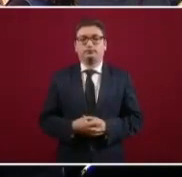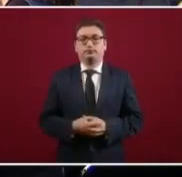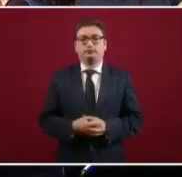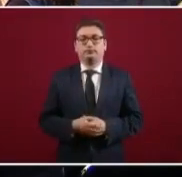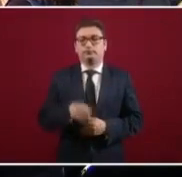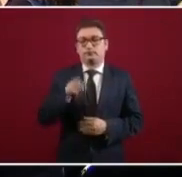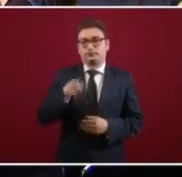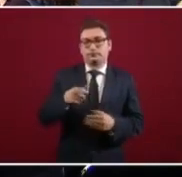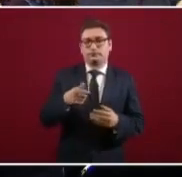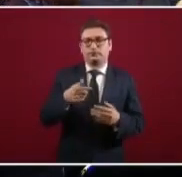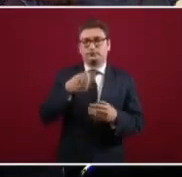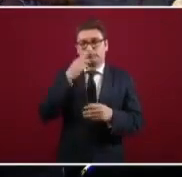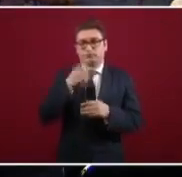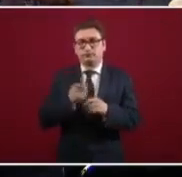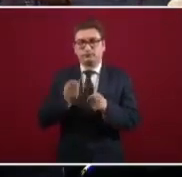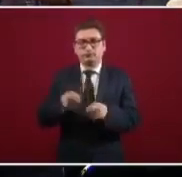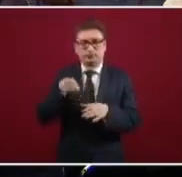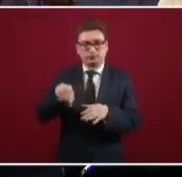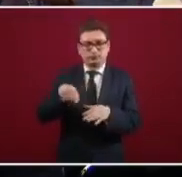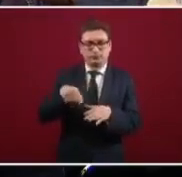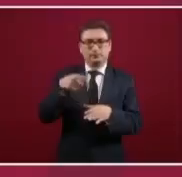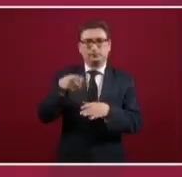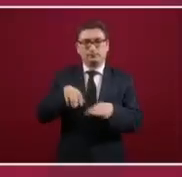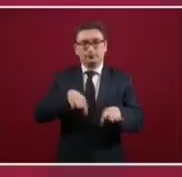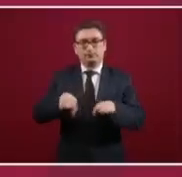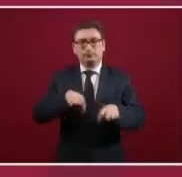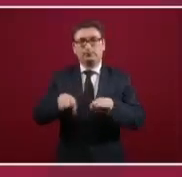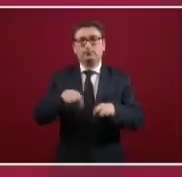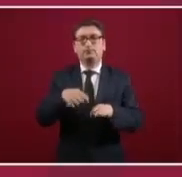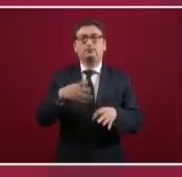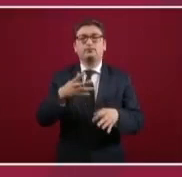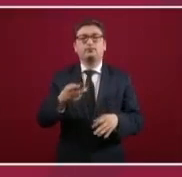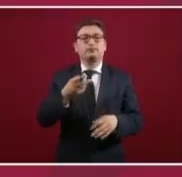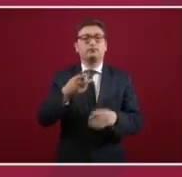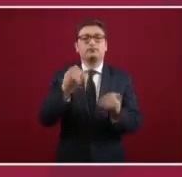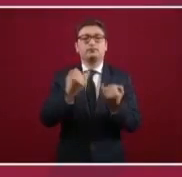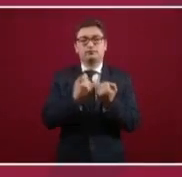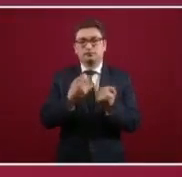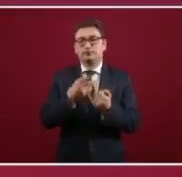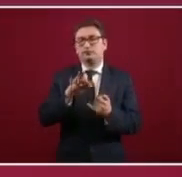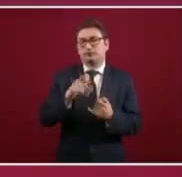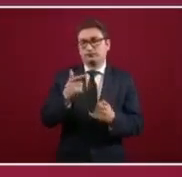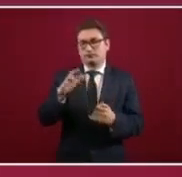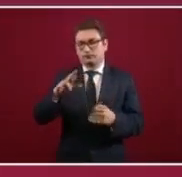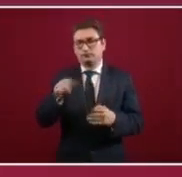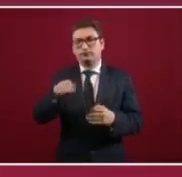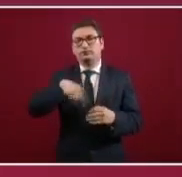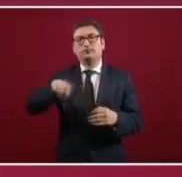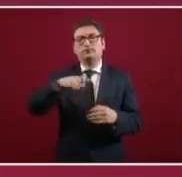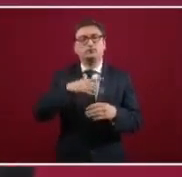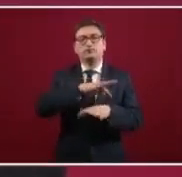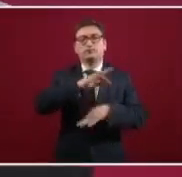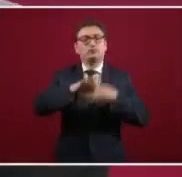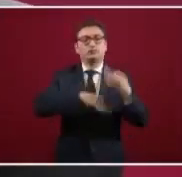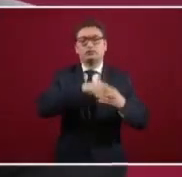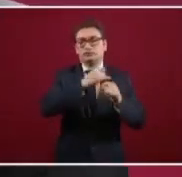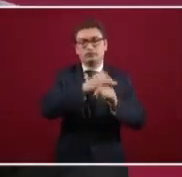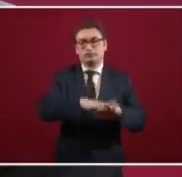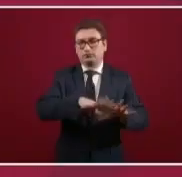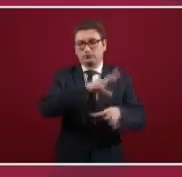la instancia que está trabajando en esto y desde luego la fiscalía toda esta información